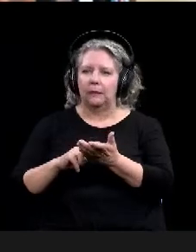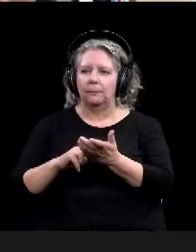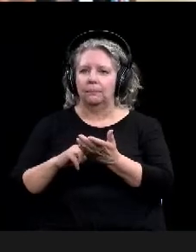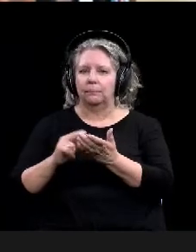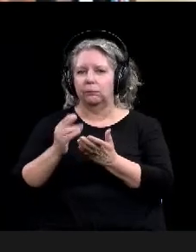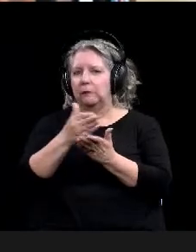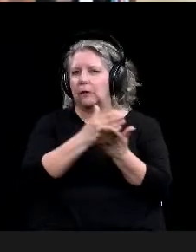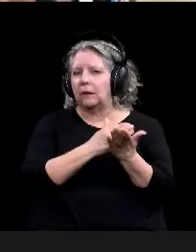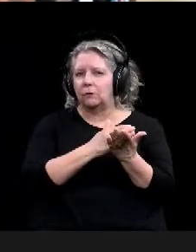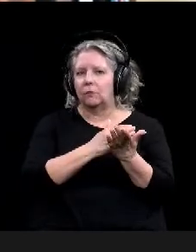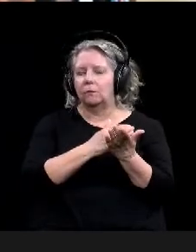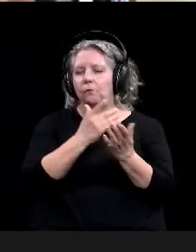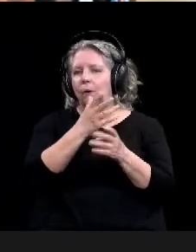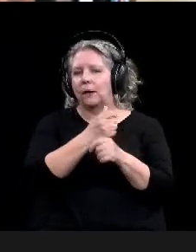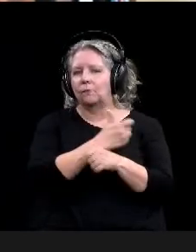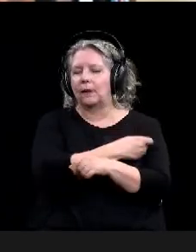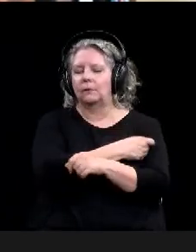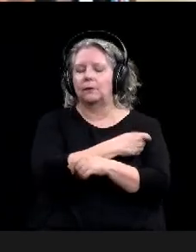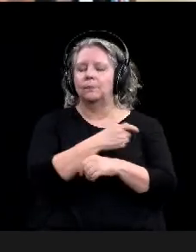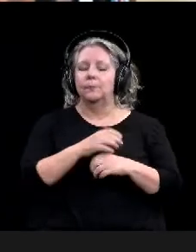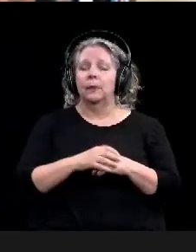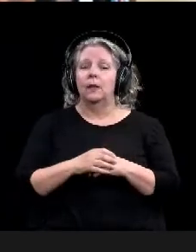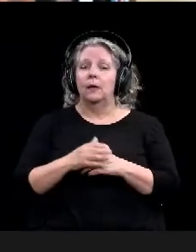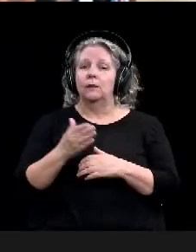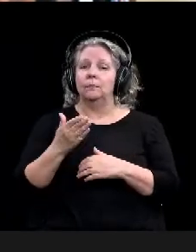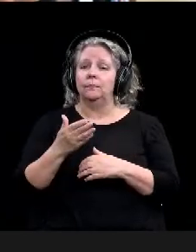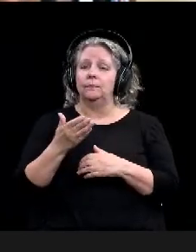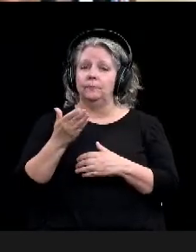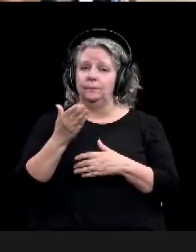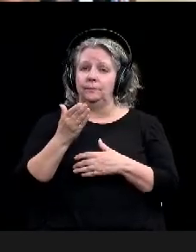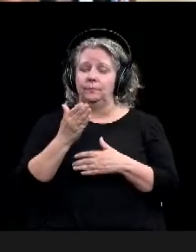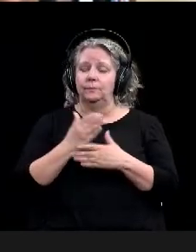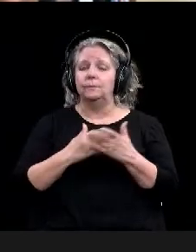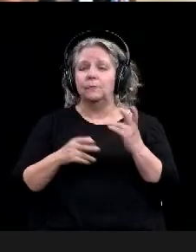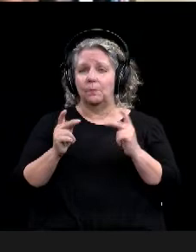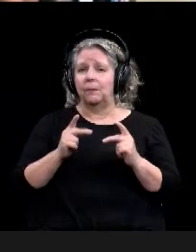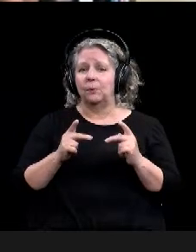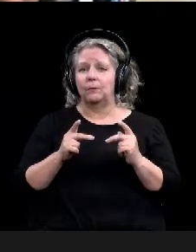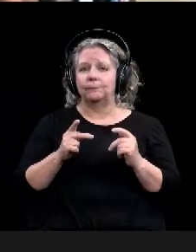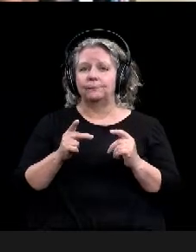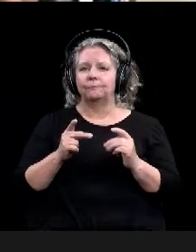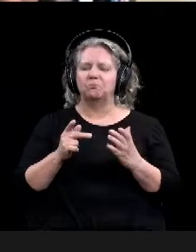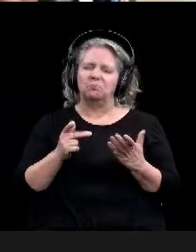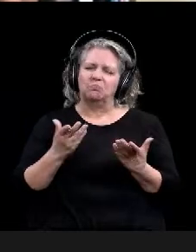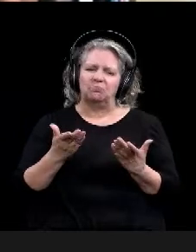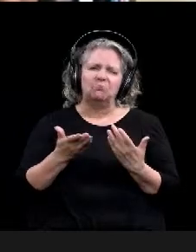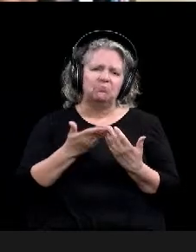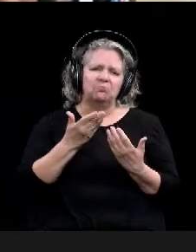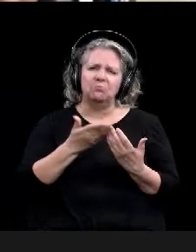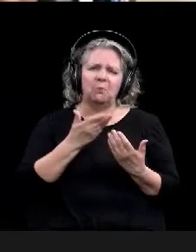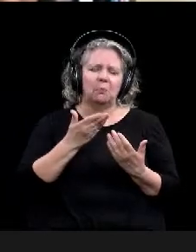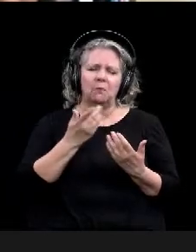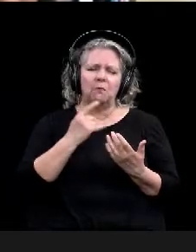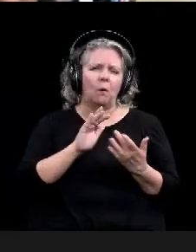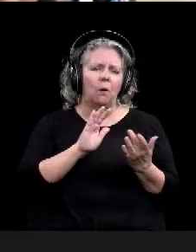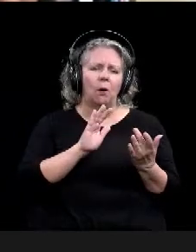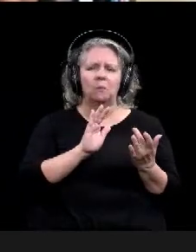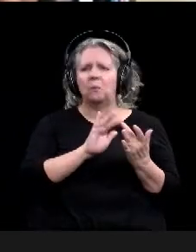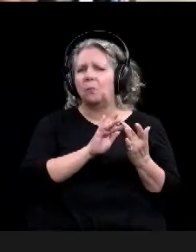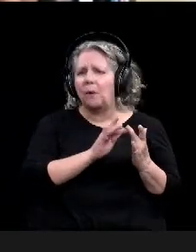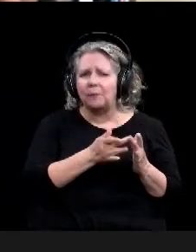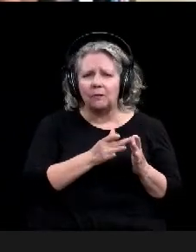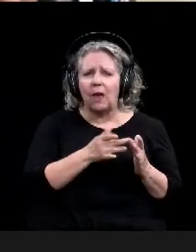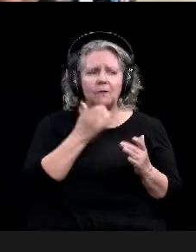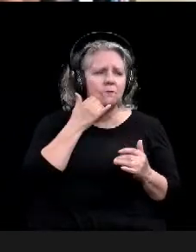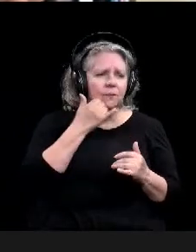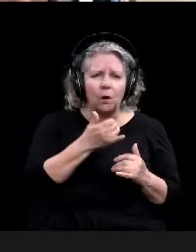a muchas personas que se ha hecho muy fácil para él vivir entrar a los sitios de web para